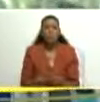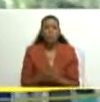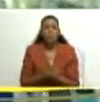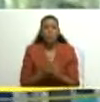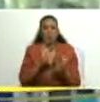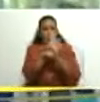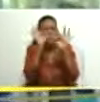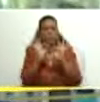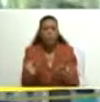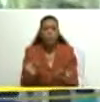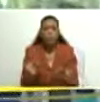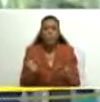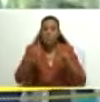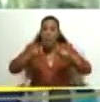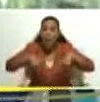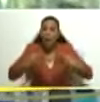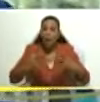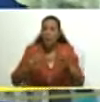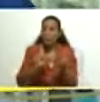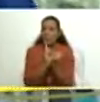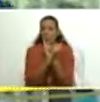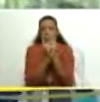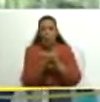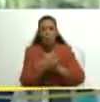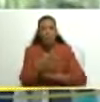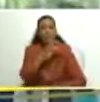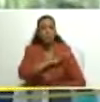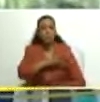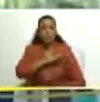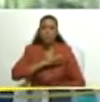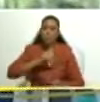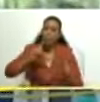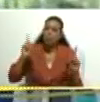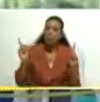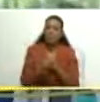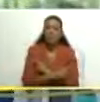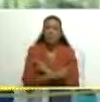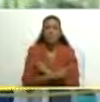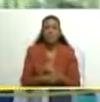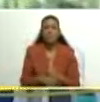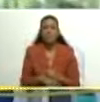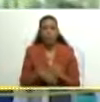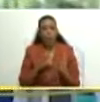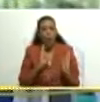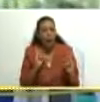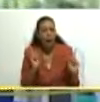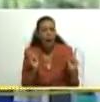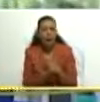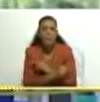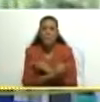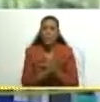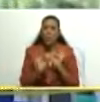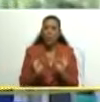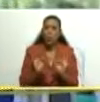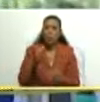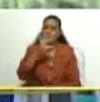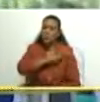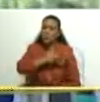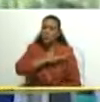en una nueva época de transición al socialismo. Nuestra transición es hacia una nueva sociedad.